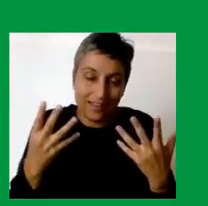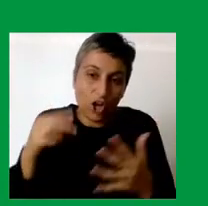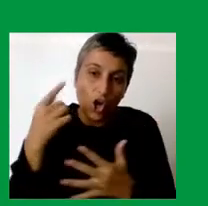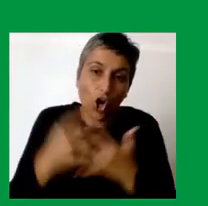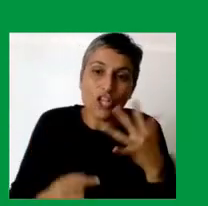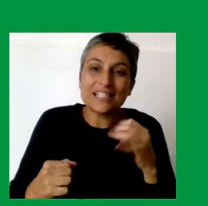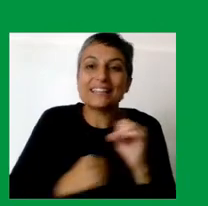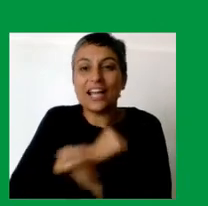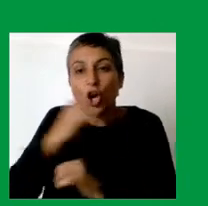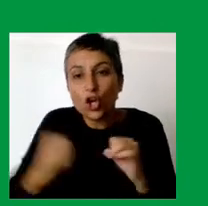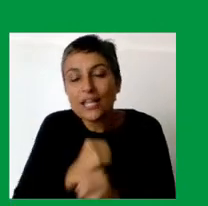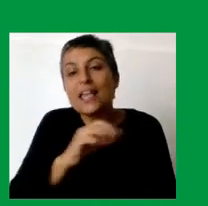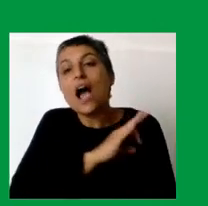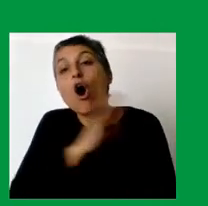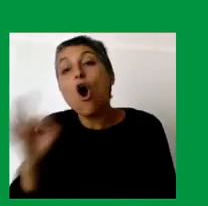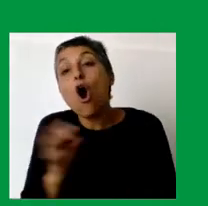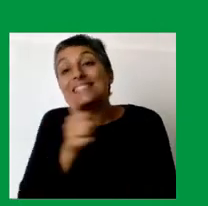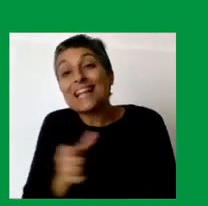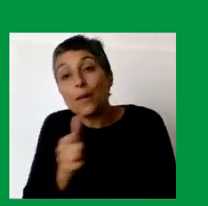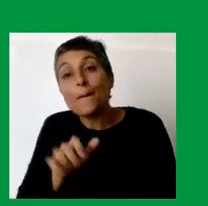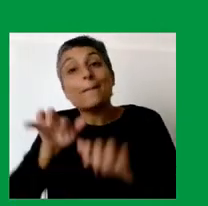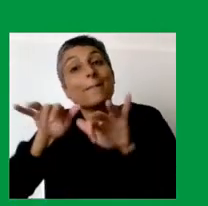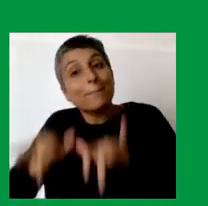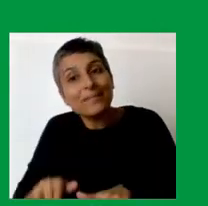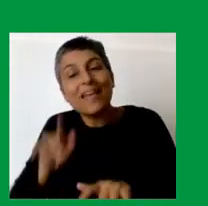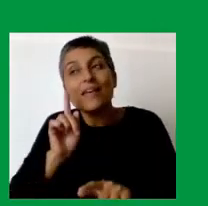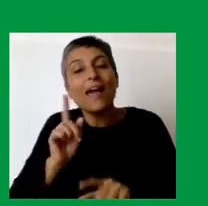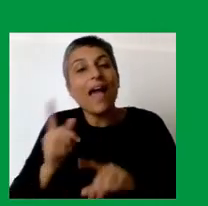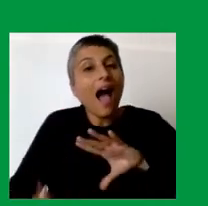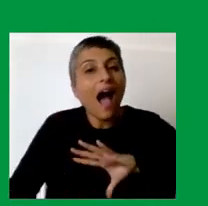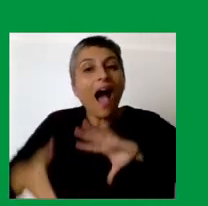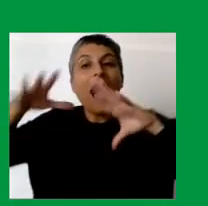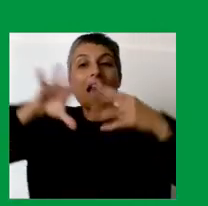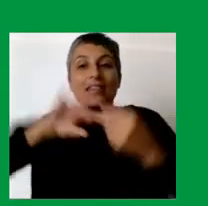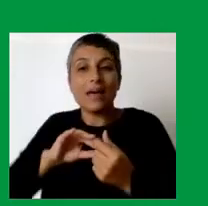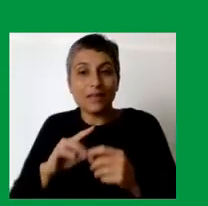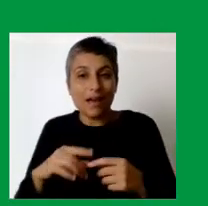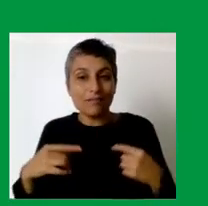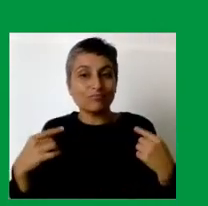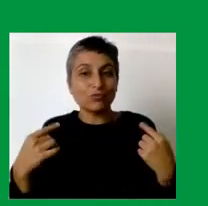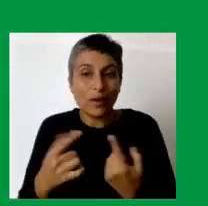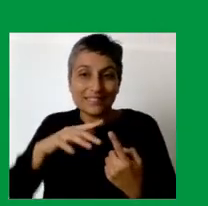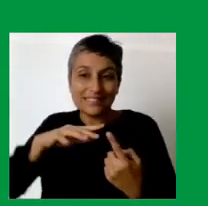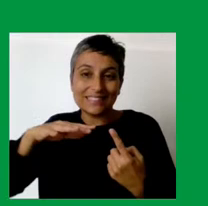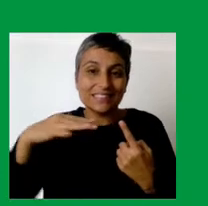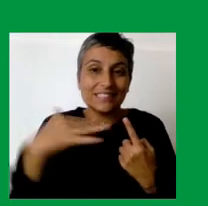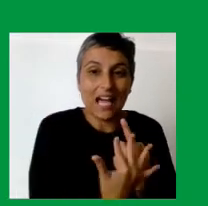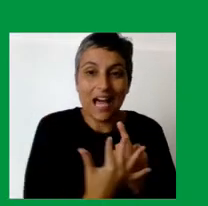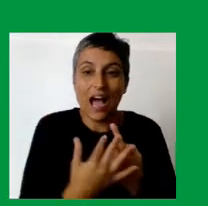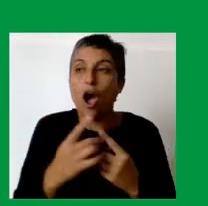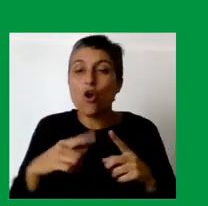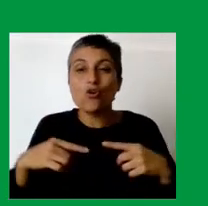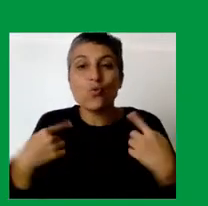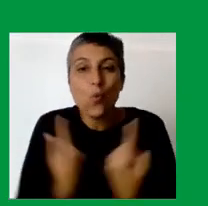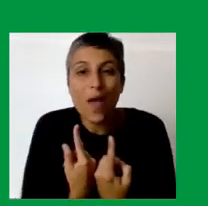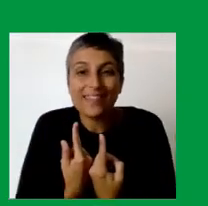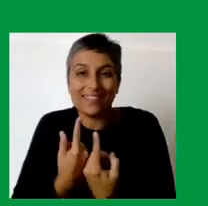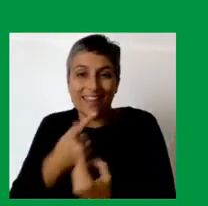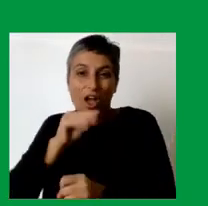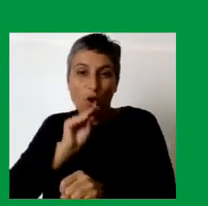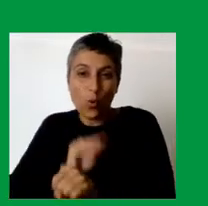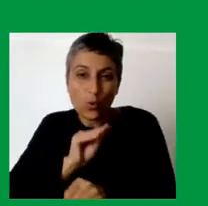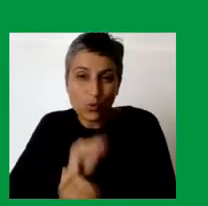incluso dispositivos, técnicas que estén adaptadas a nuestros contextos, a nuestras culturas, ¿no?